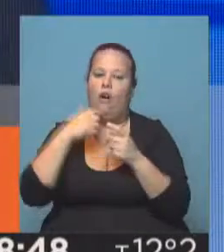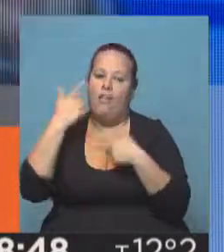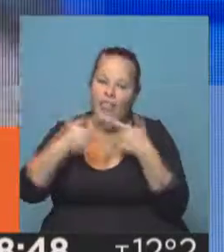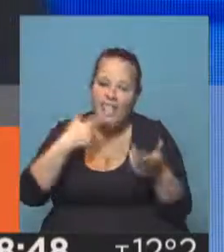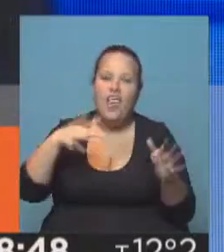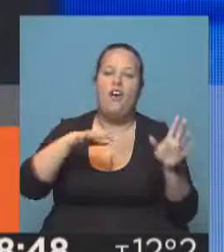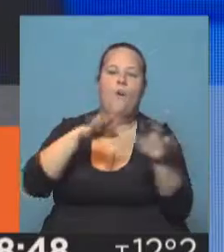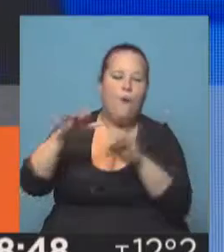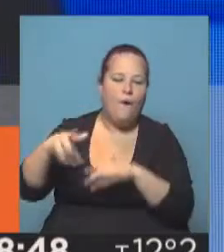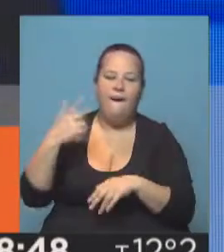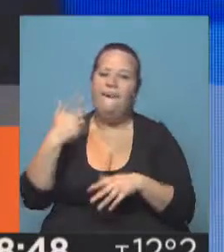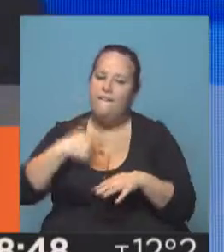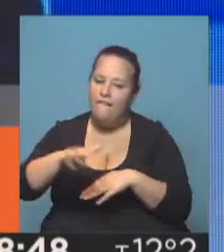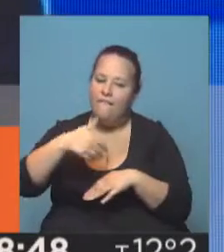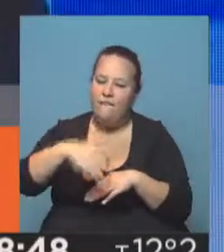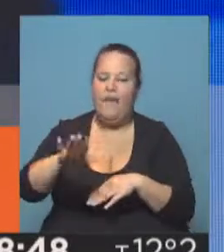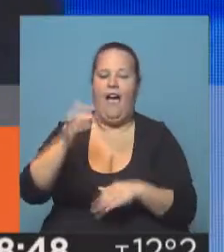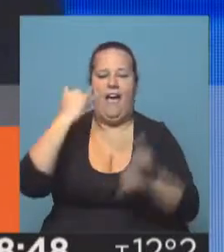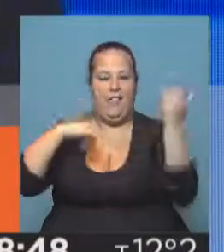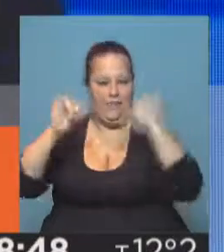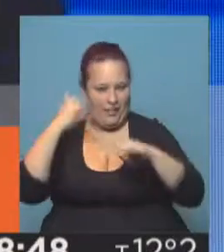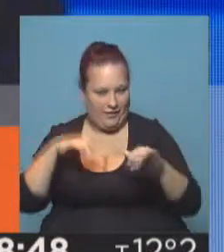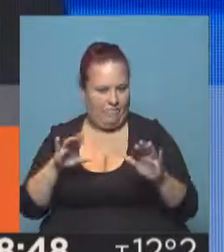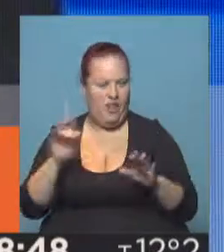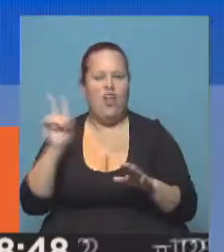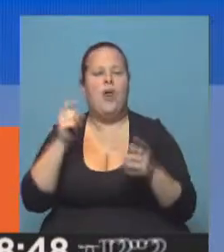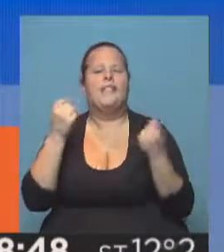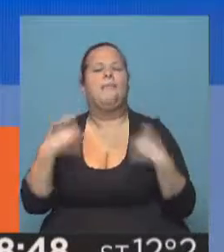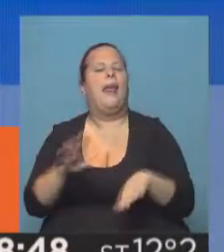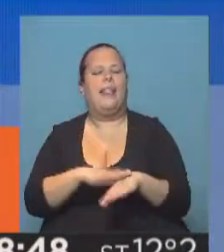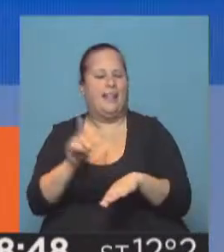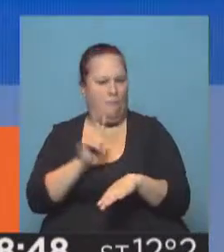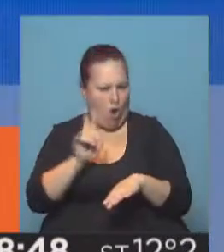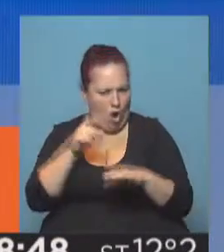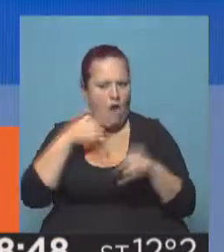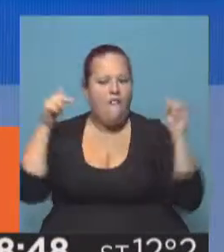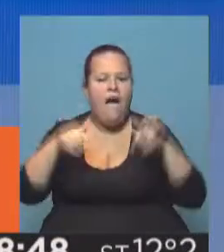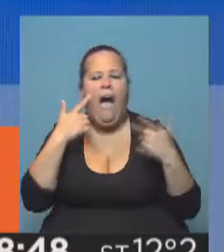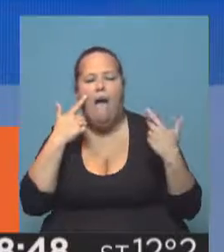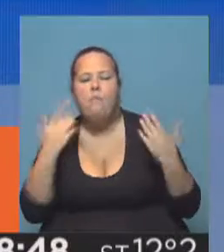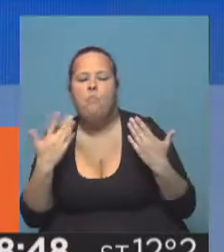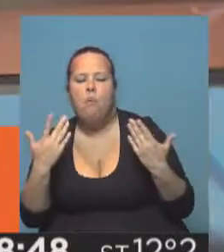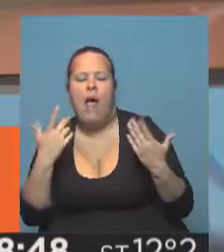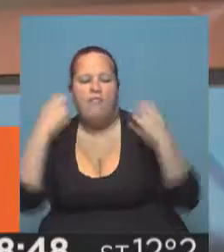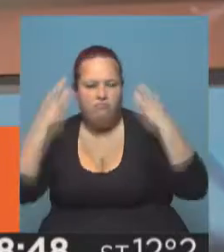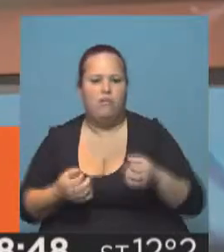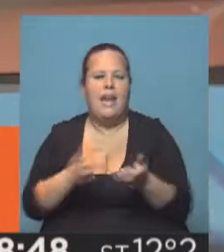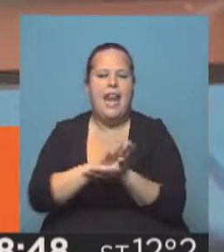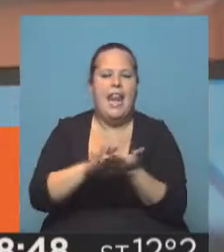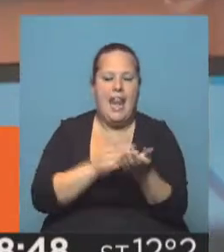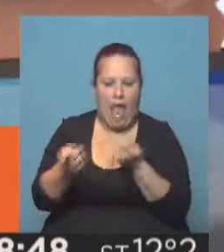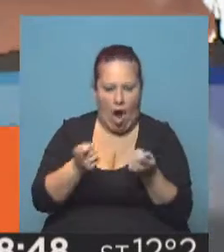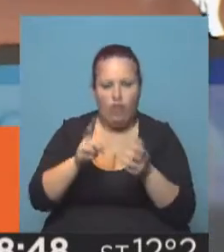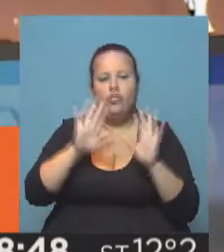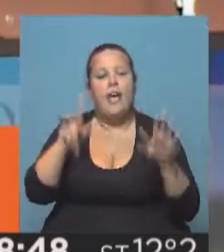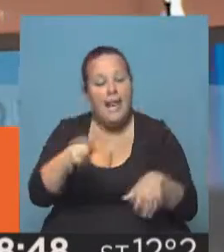dijeron que estaban en camino inversiones. No se viene a perder el tiempo de alguna manera. Realmente vienen a ver si se pueden concretar negocios. Así que en ese